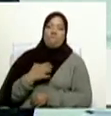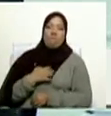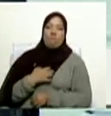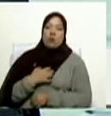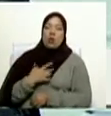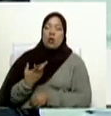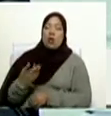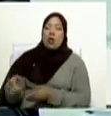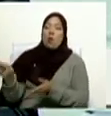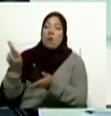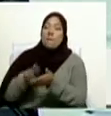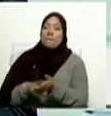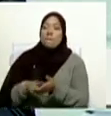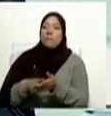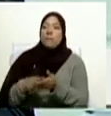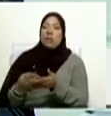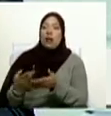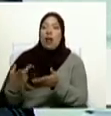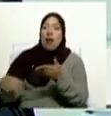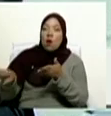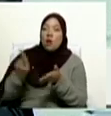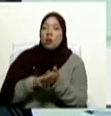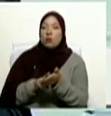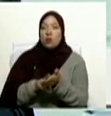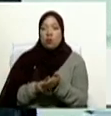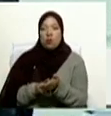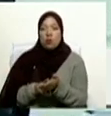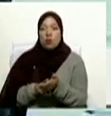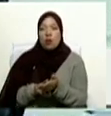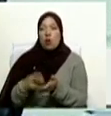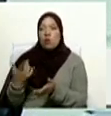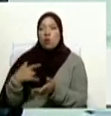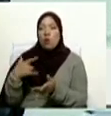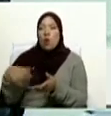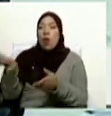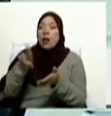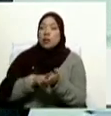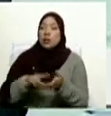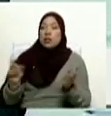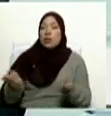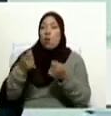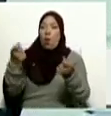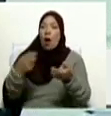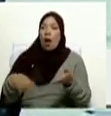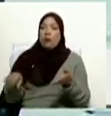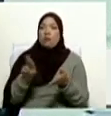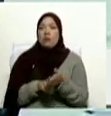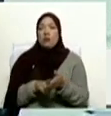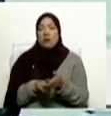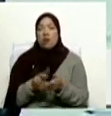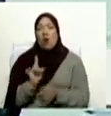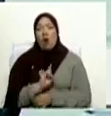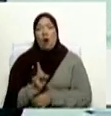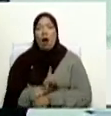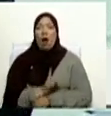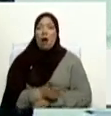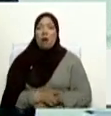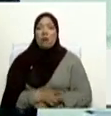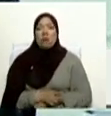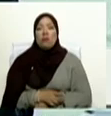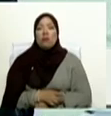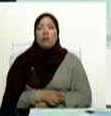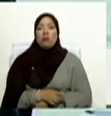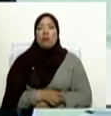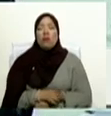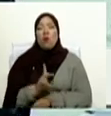insisten en la agresión insisten en la rapiña insisten en el tiene que